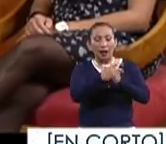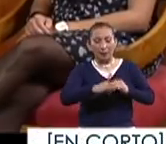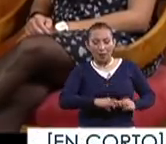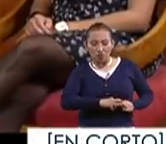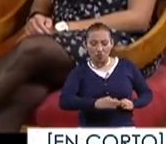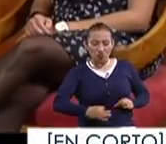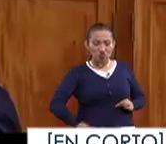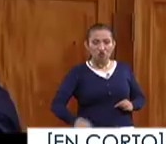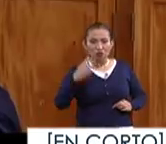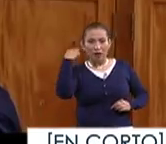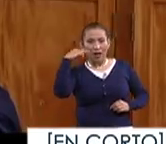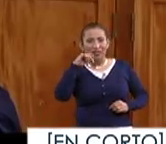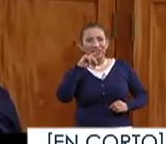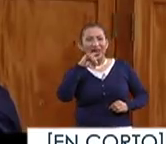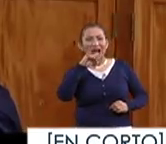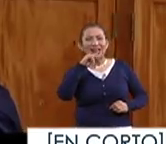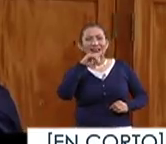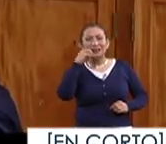en Veracruz, como la